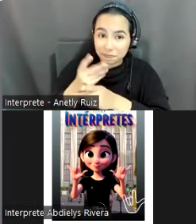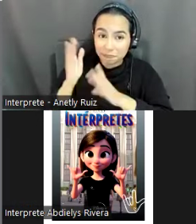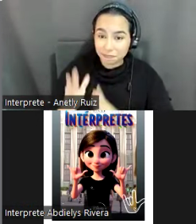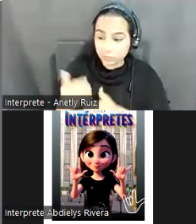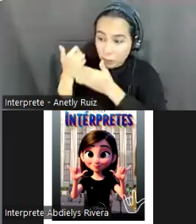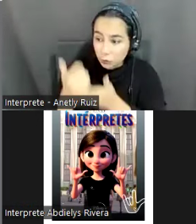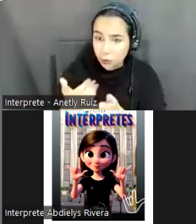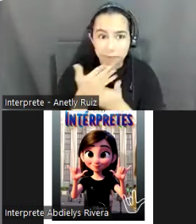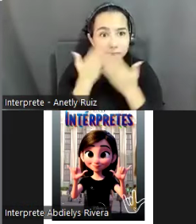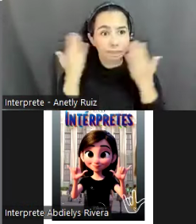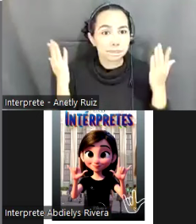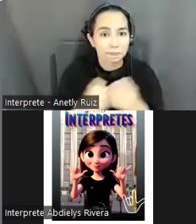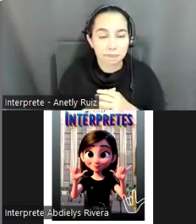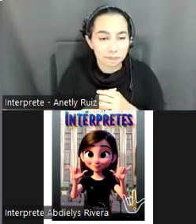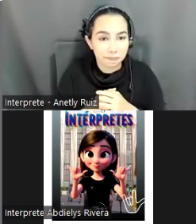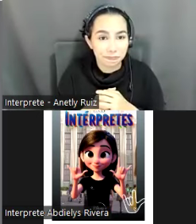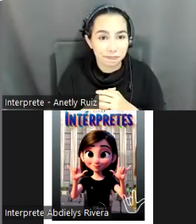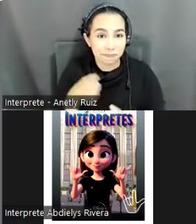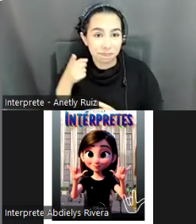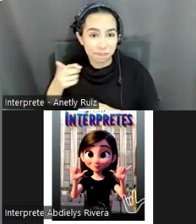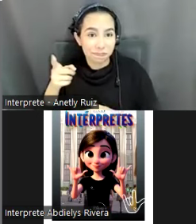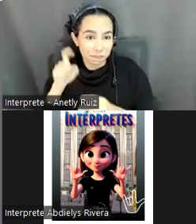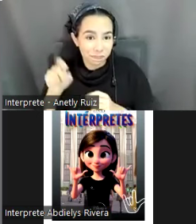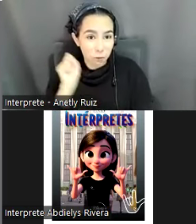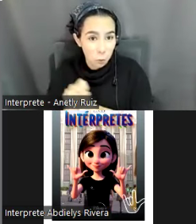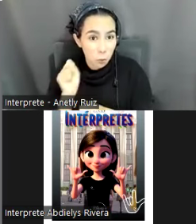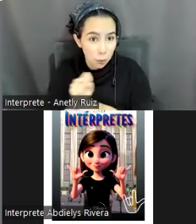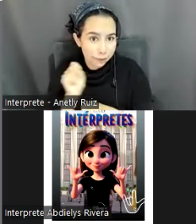¿Verdad? El cuidador es una persona que tiene que trabajar porque necesita